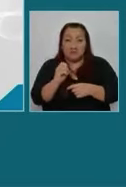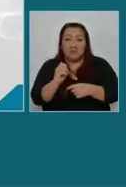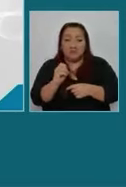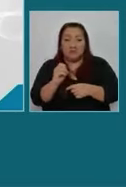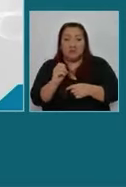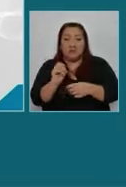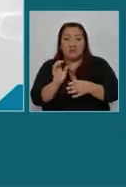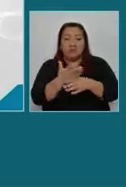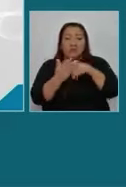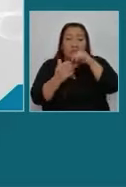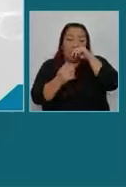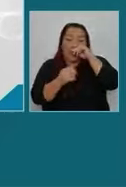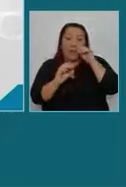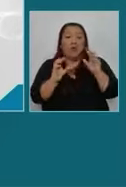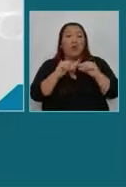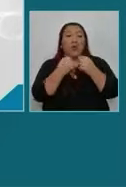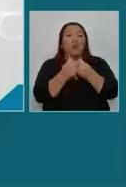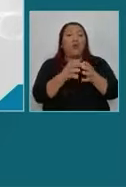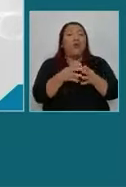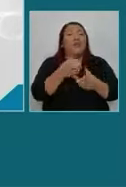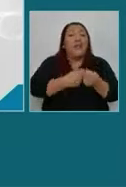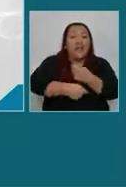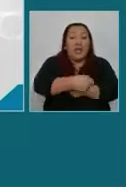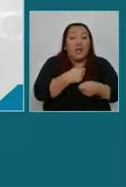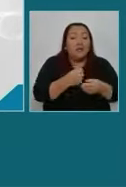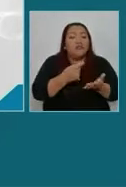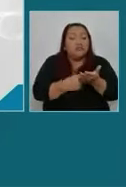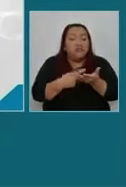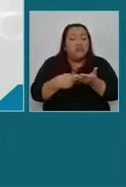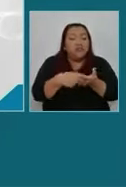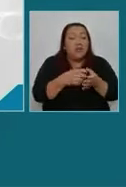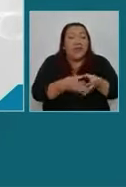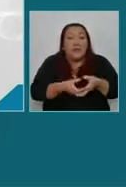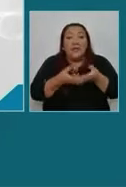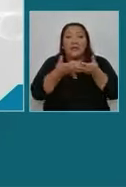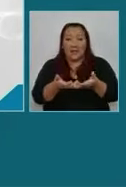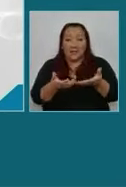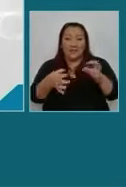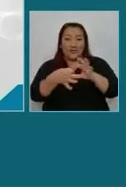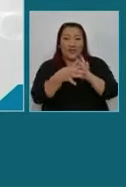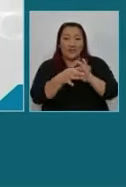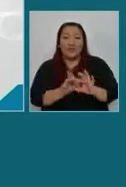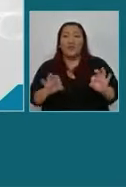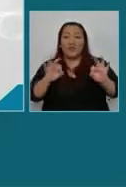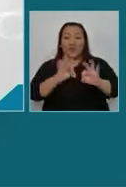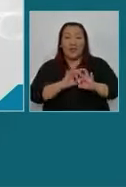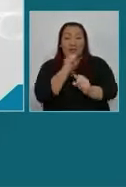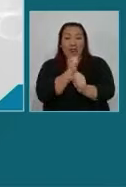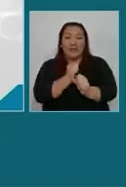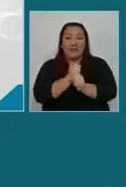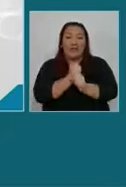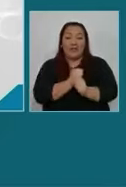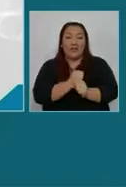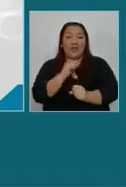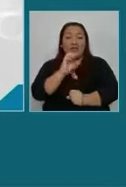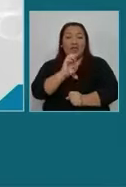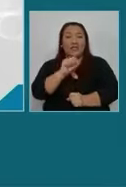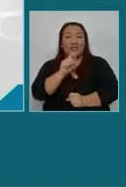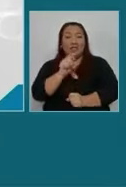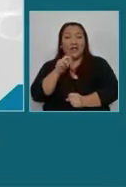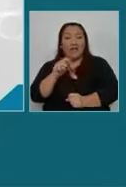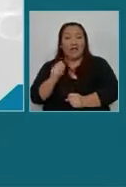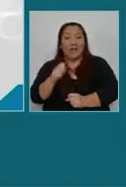entre incubadoras y aceleradoras de negocio, que de hecho son socios estratégicos en Startup Perú,